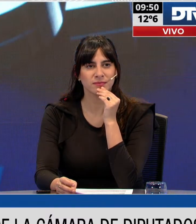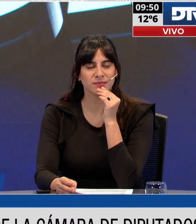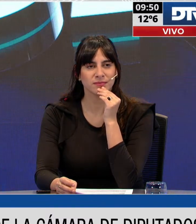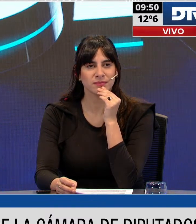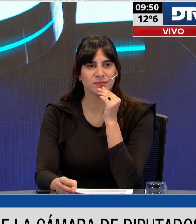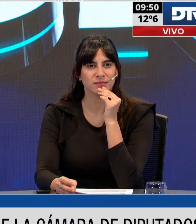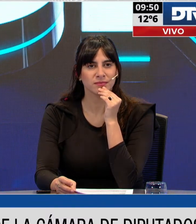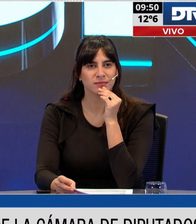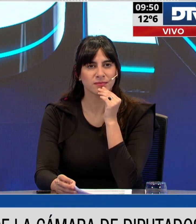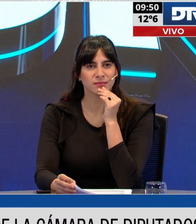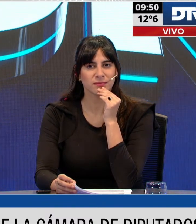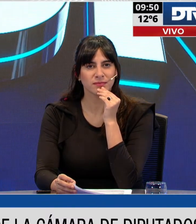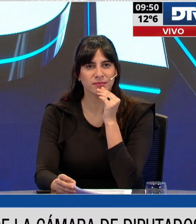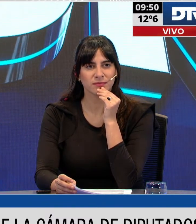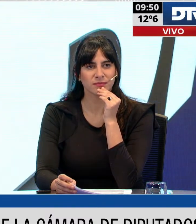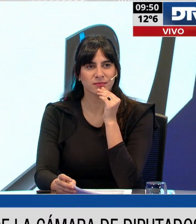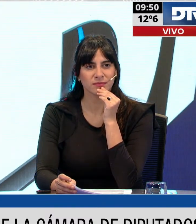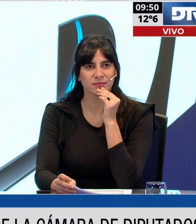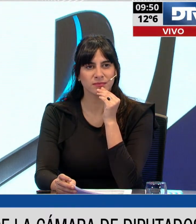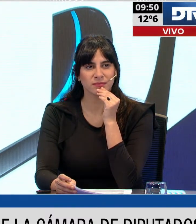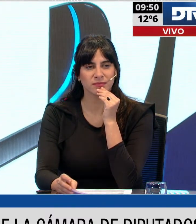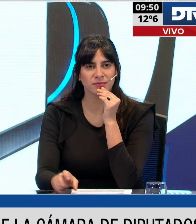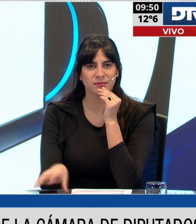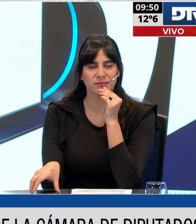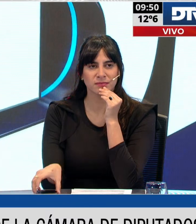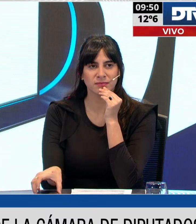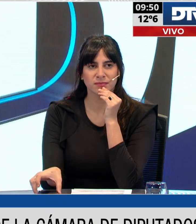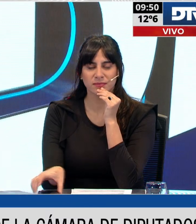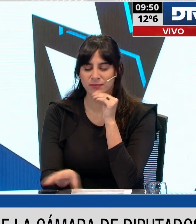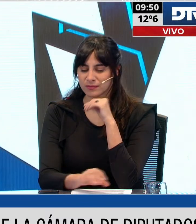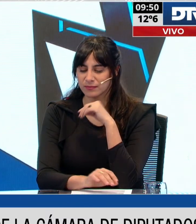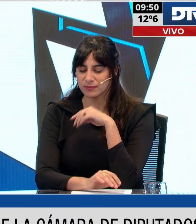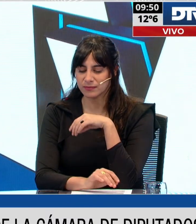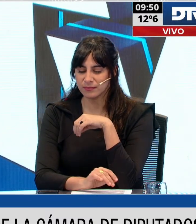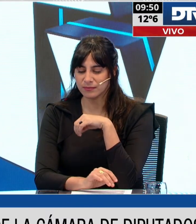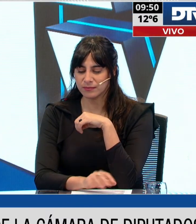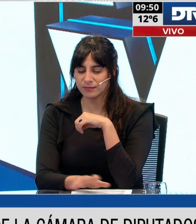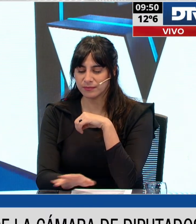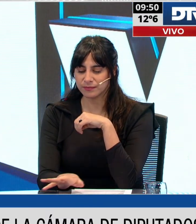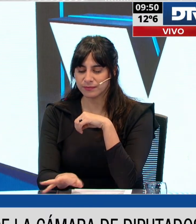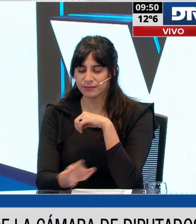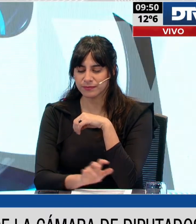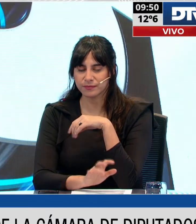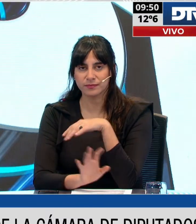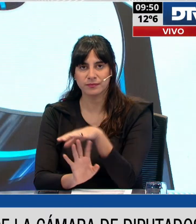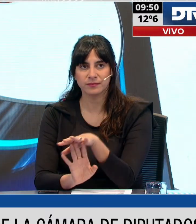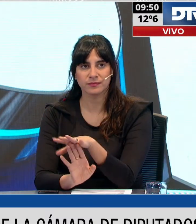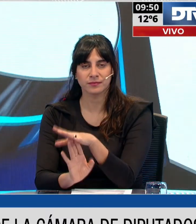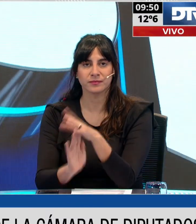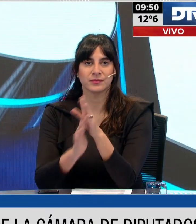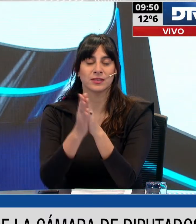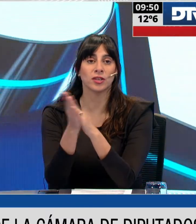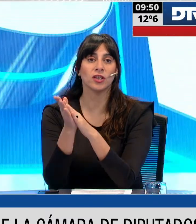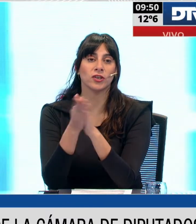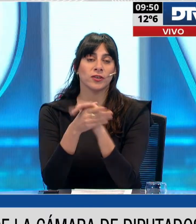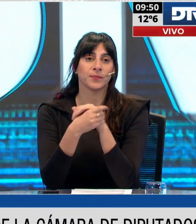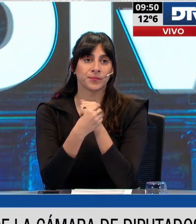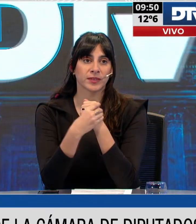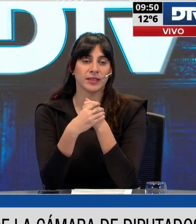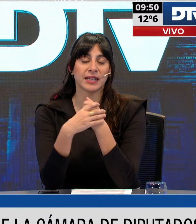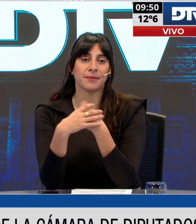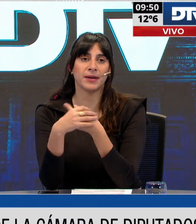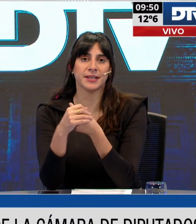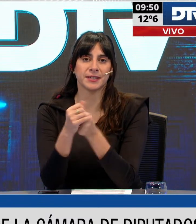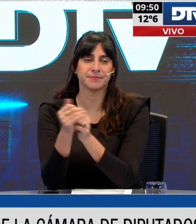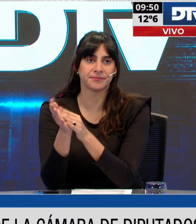Carlos Gutiérrez, está el Topo Rodríguez, pero sí, Milei, que en realidad se fue tempranito, Sí,